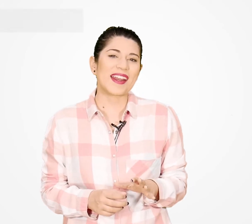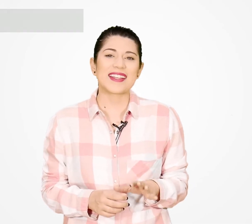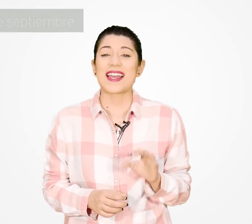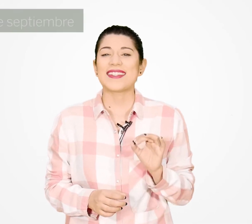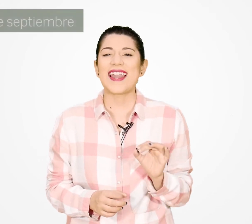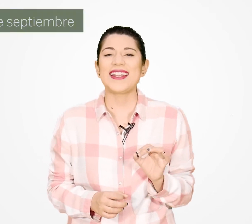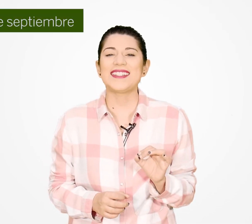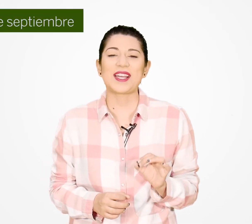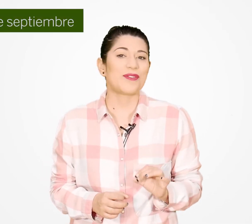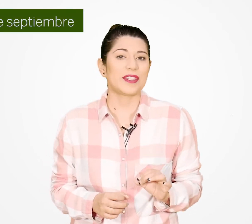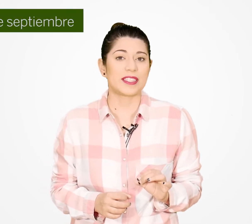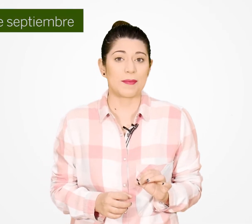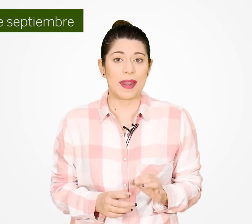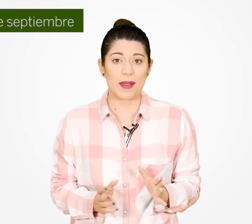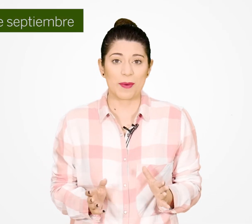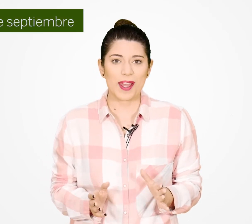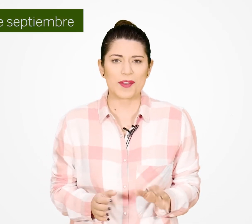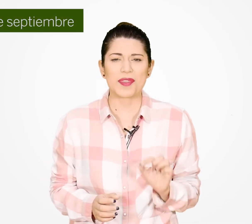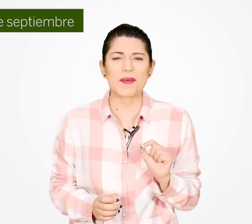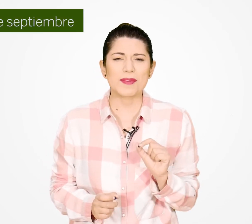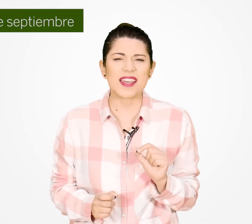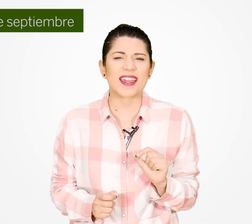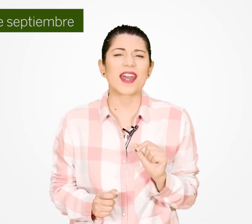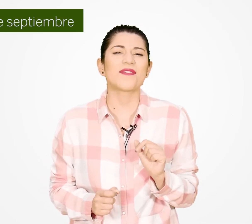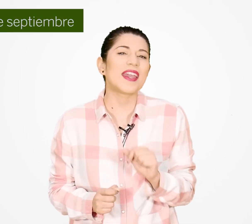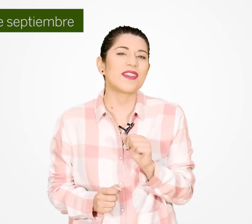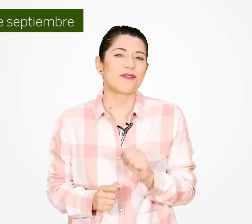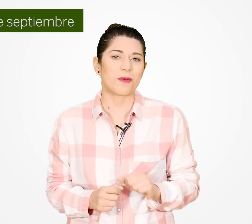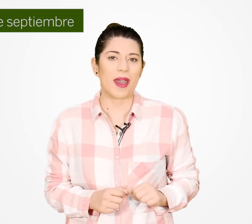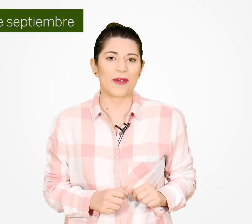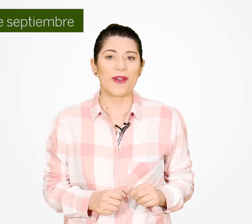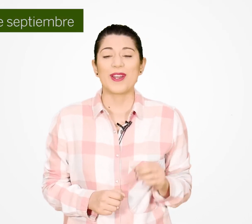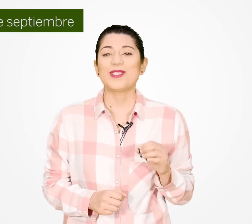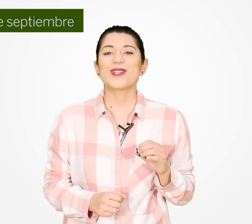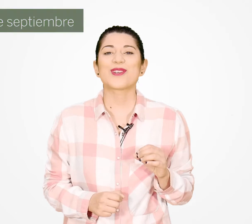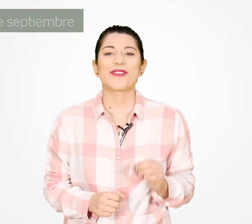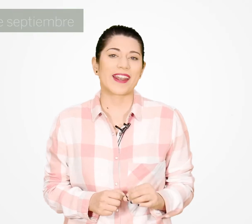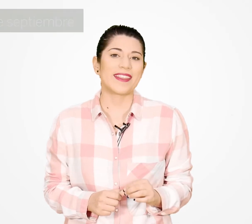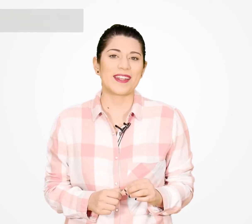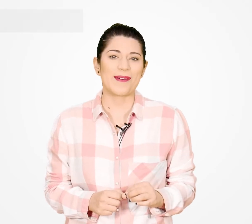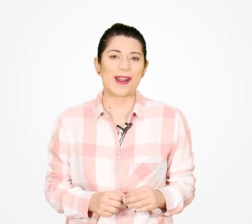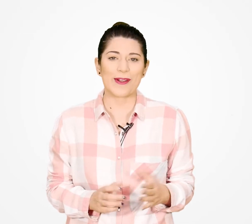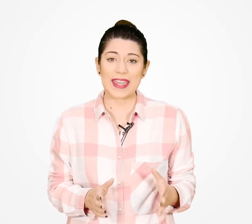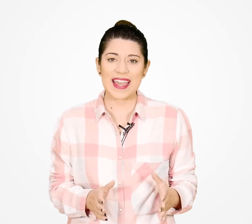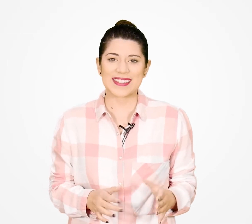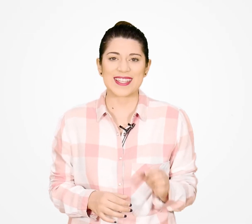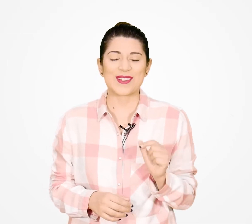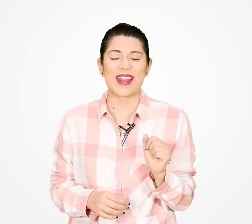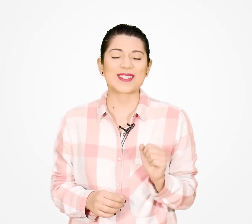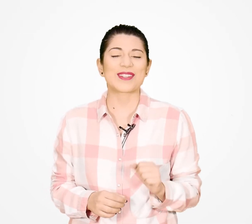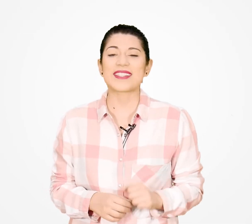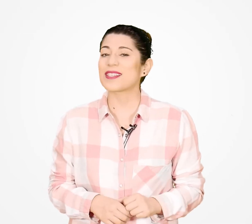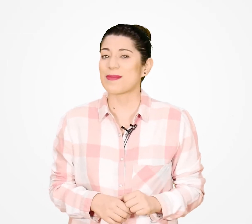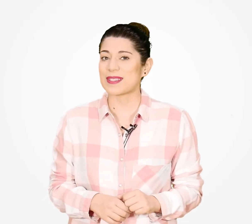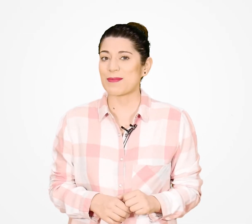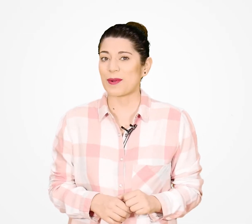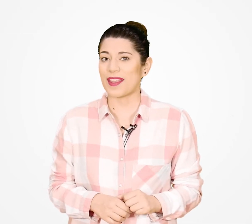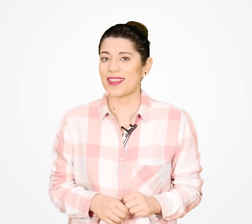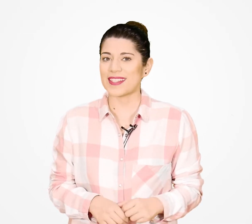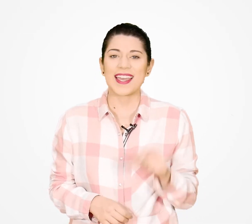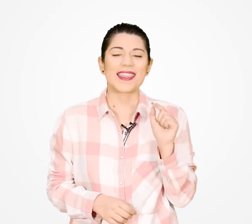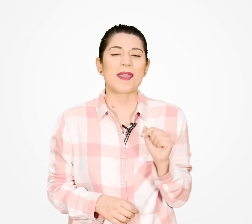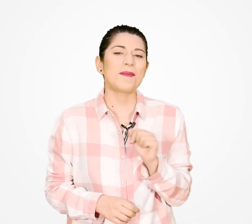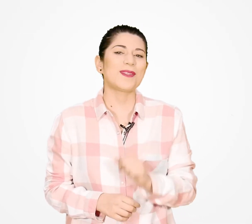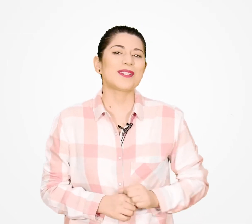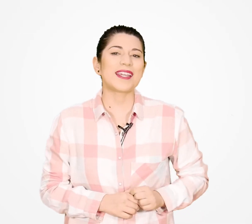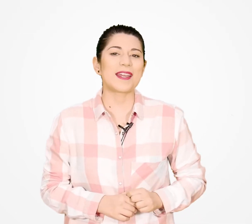excelente viernes, ya inicia el fin de semana, por ello te vamos a dejar bien informado. Yo soy Fernanda Navarro y estas son las noticias más